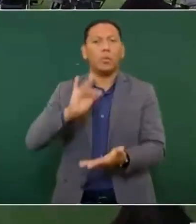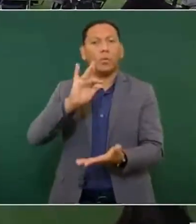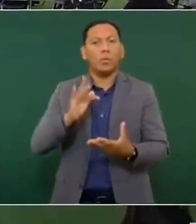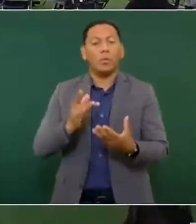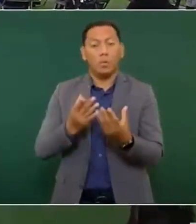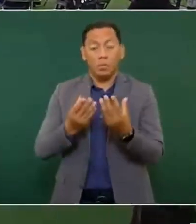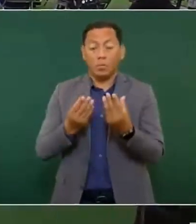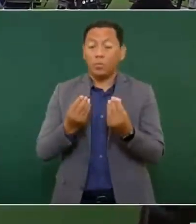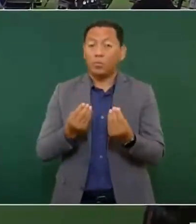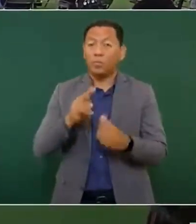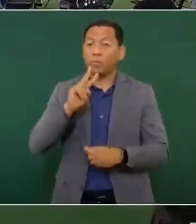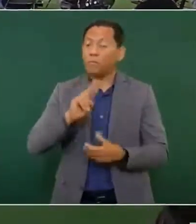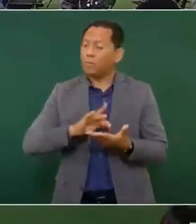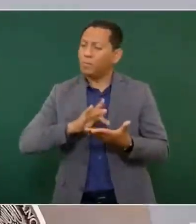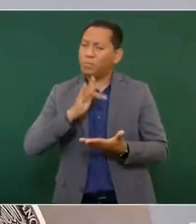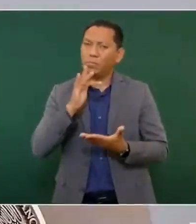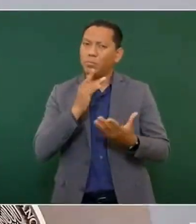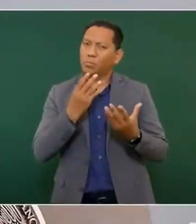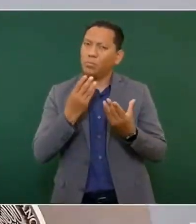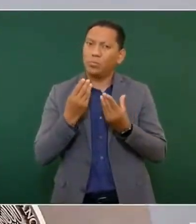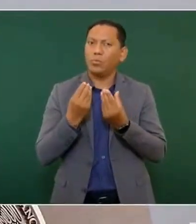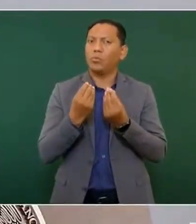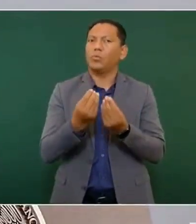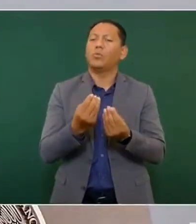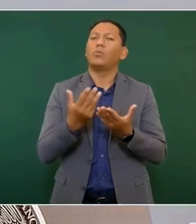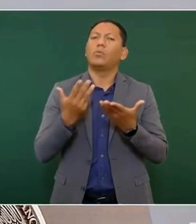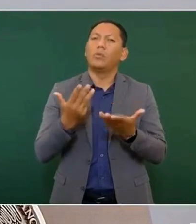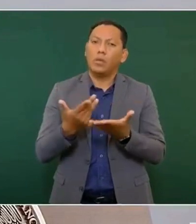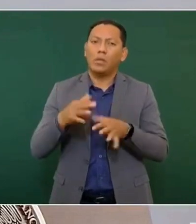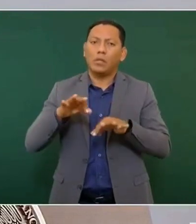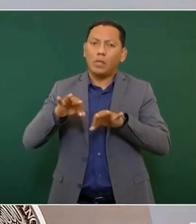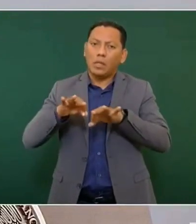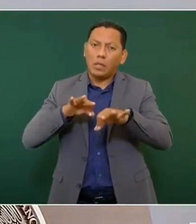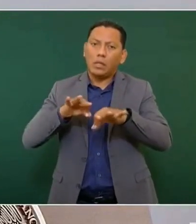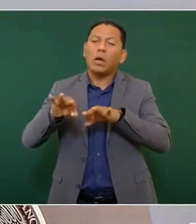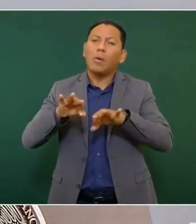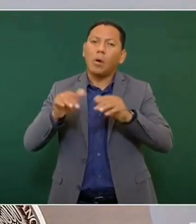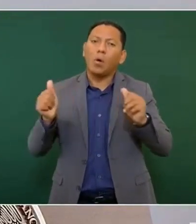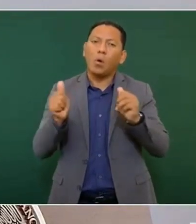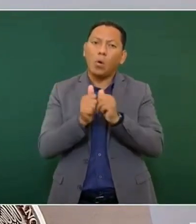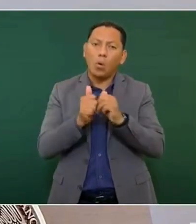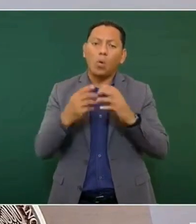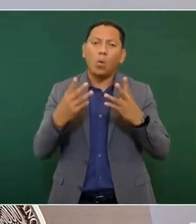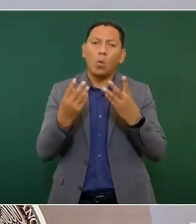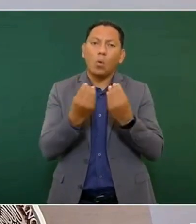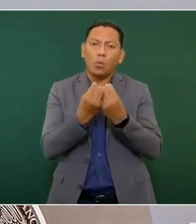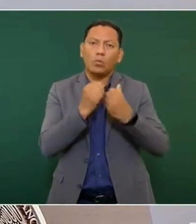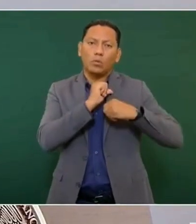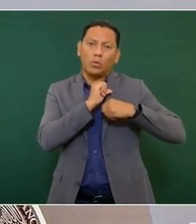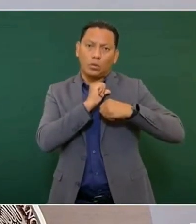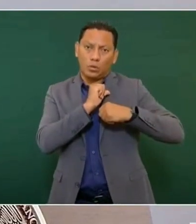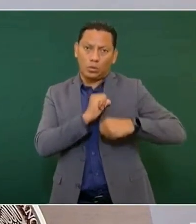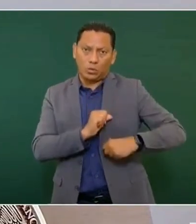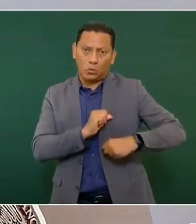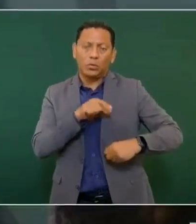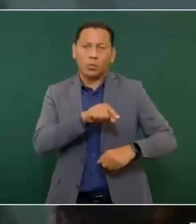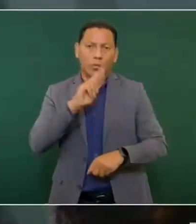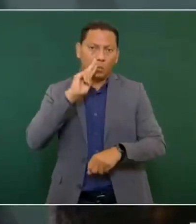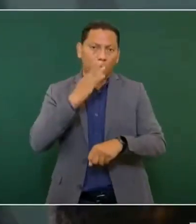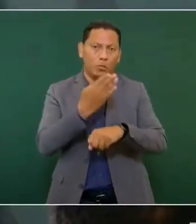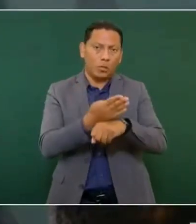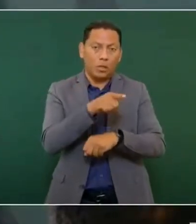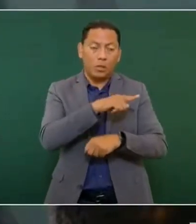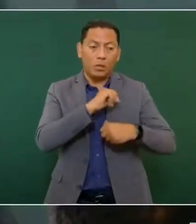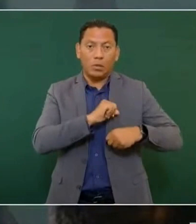Agradecemos muchísimo el trabajo que hacemos en conjunto con las Fuerzas Armadas. De verdad